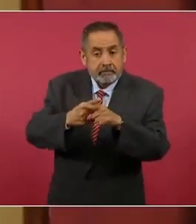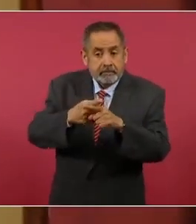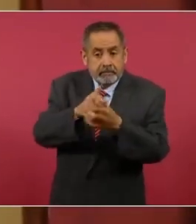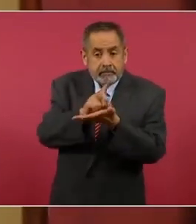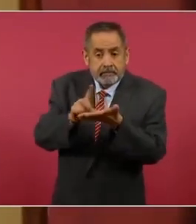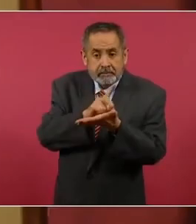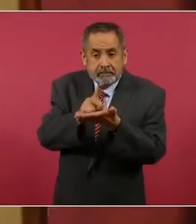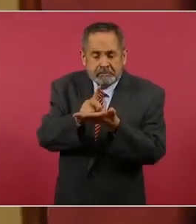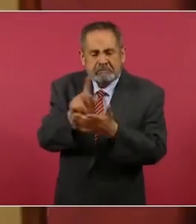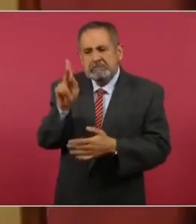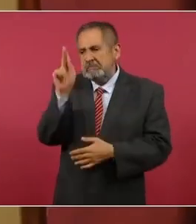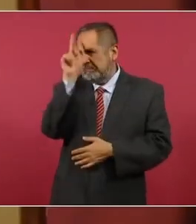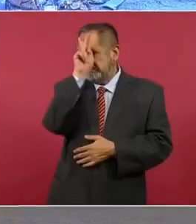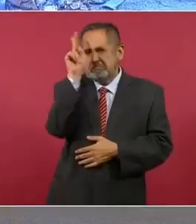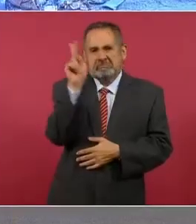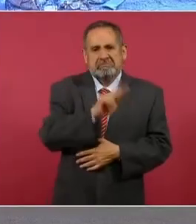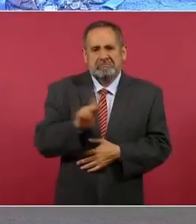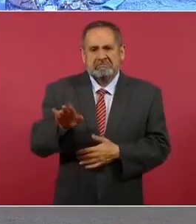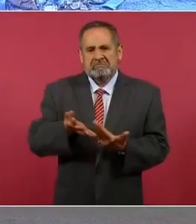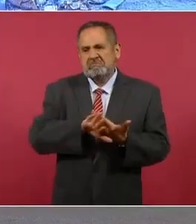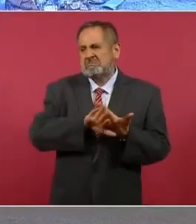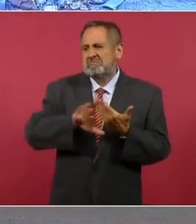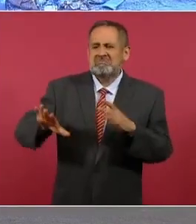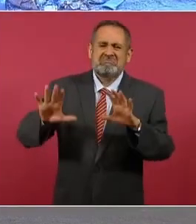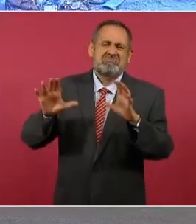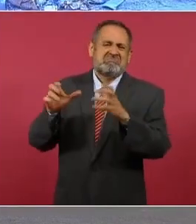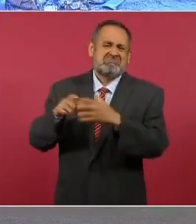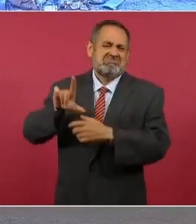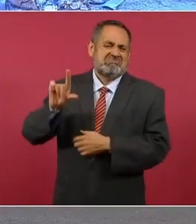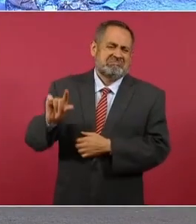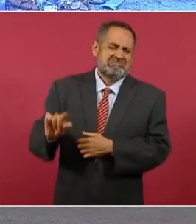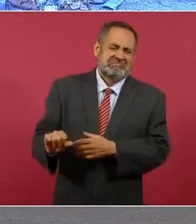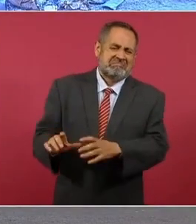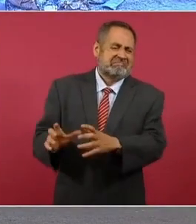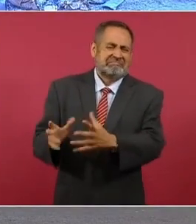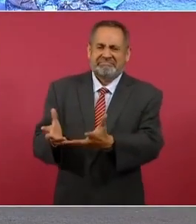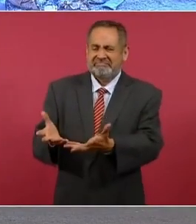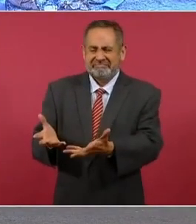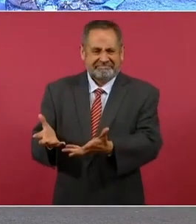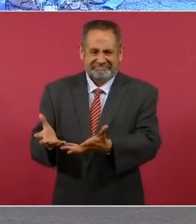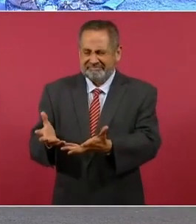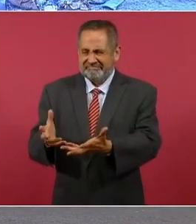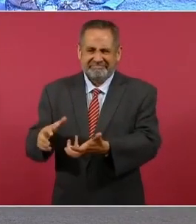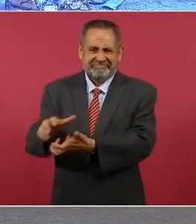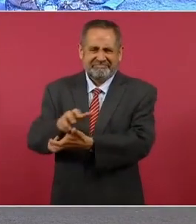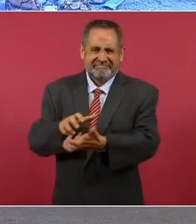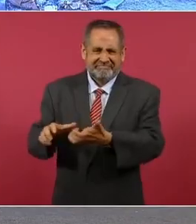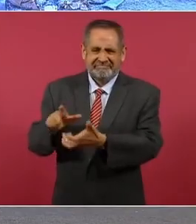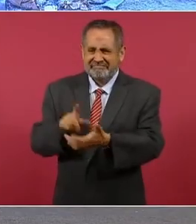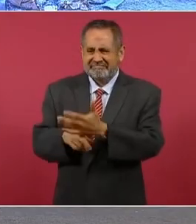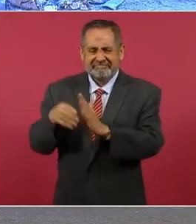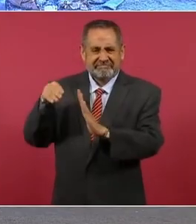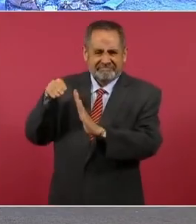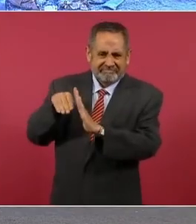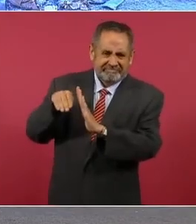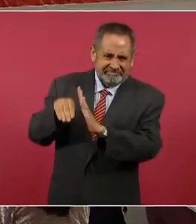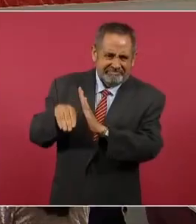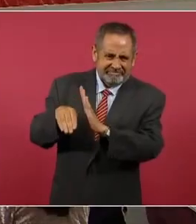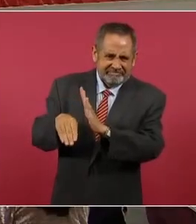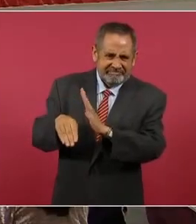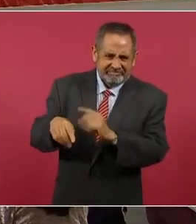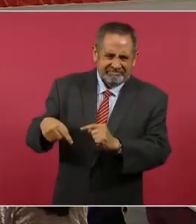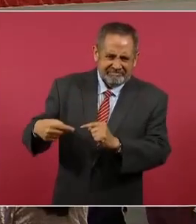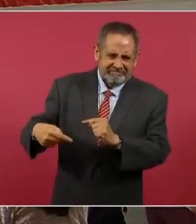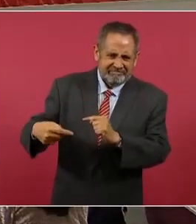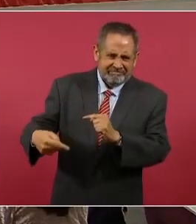más marginado. Y esto lleva a un círculo, a una espiral sin fondo que obviamente termina